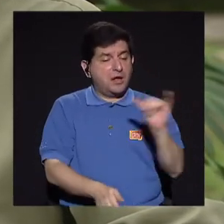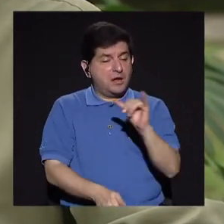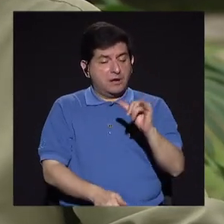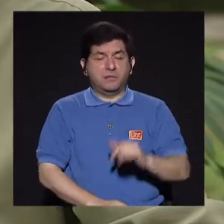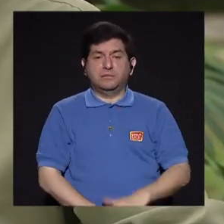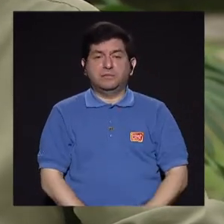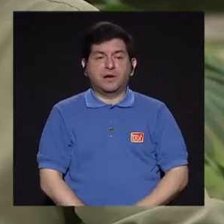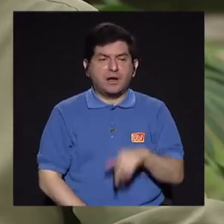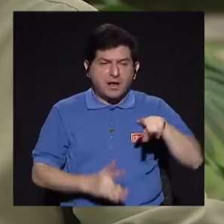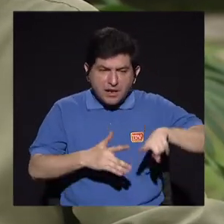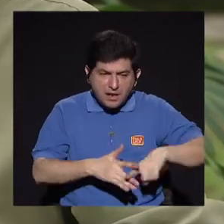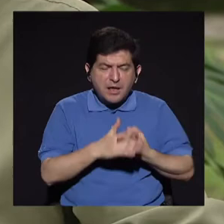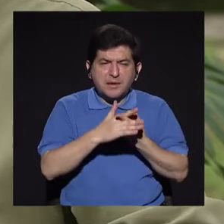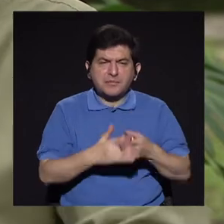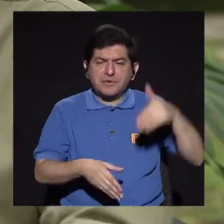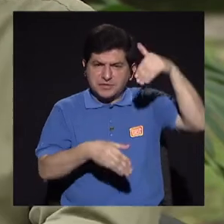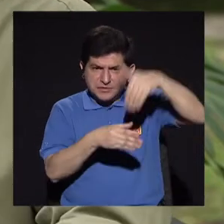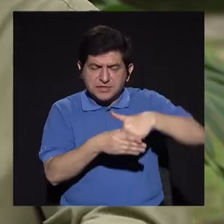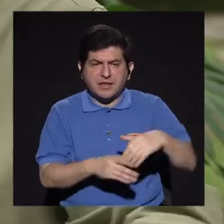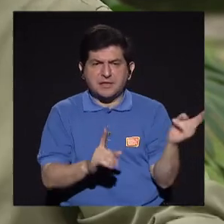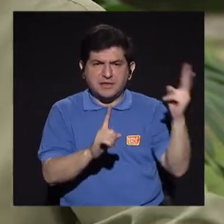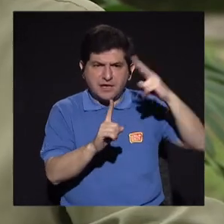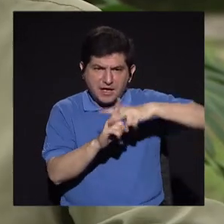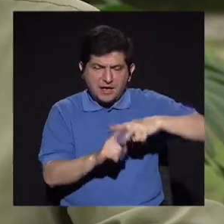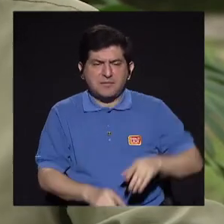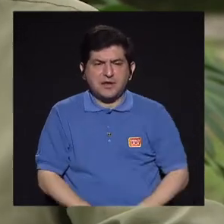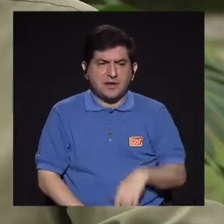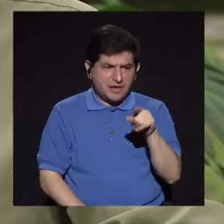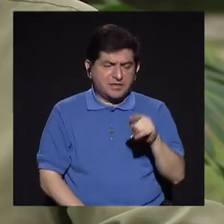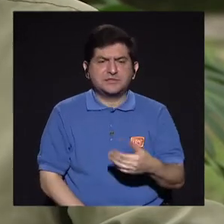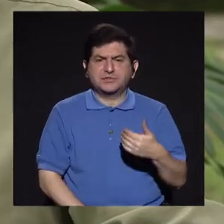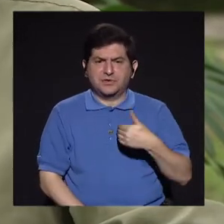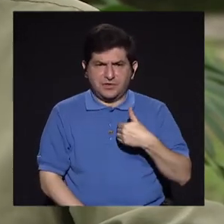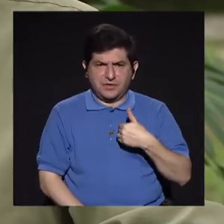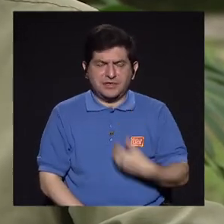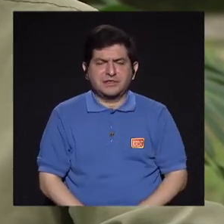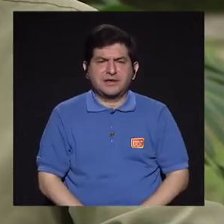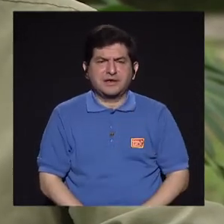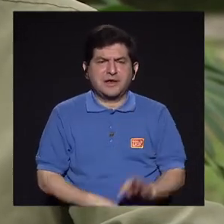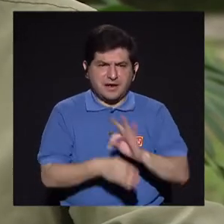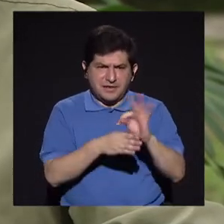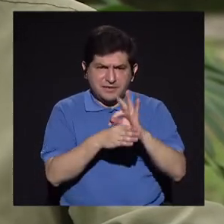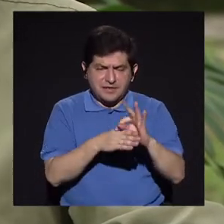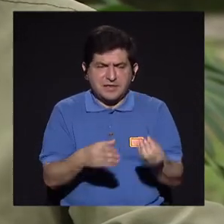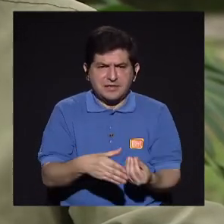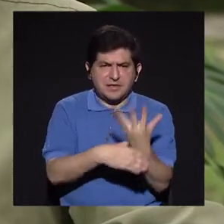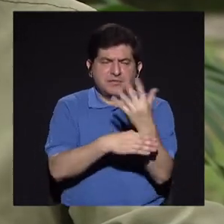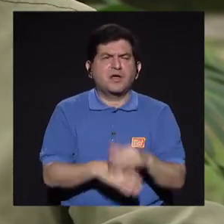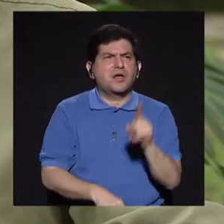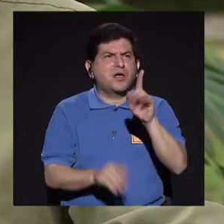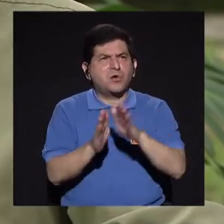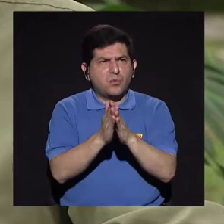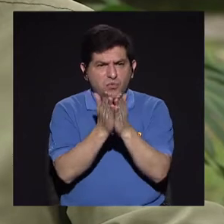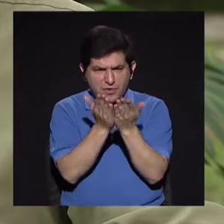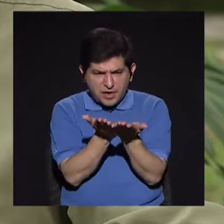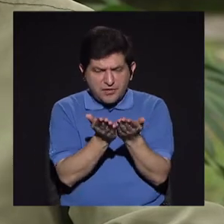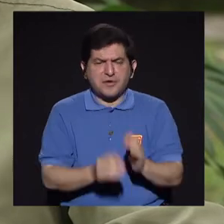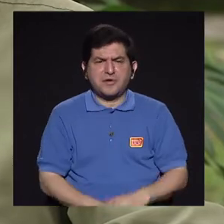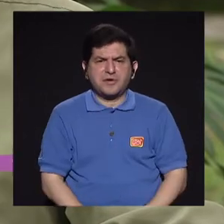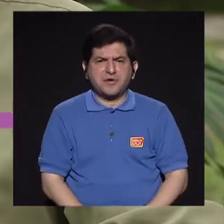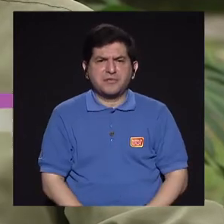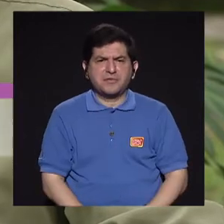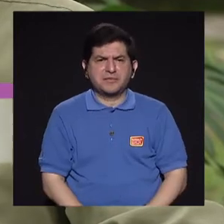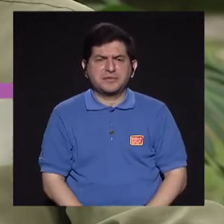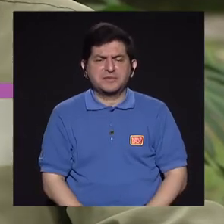también han empezado a incursionar en las aplicaciones tópicas de los remedios florales. Recientemente se publicaba en una revista de la Web of Science un